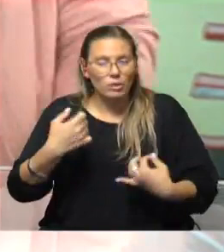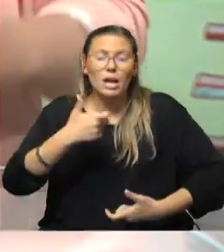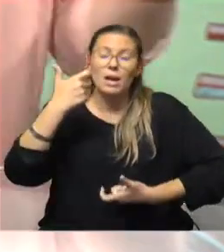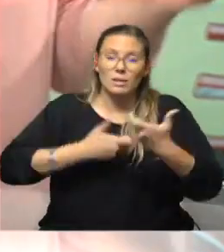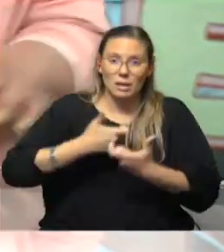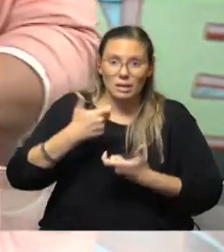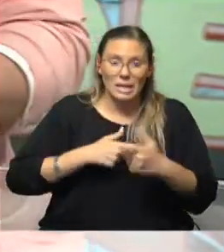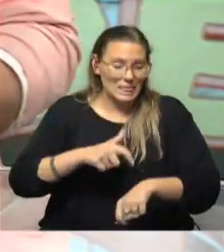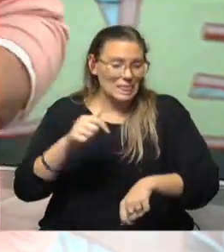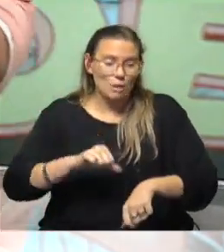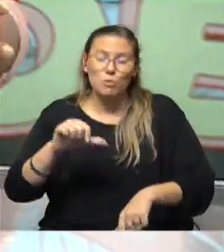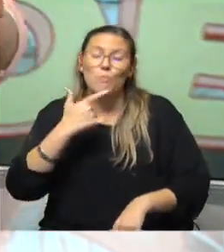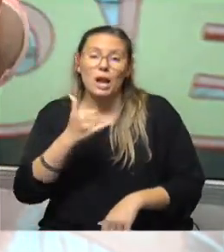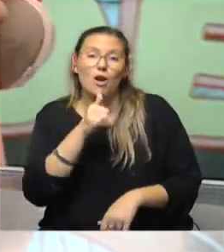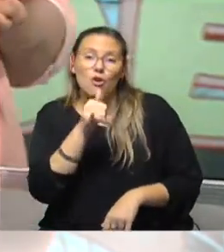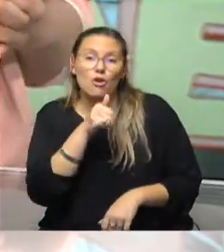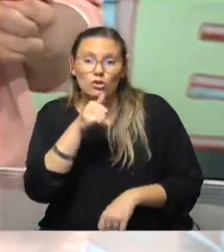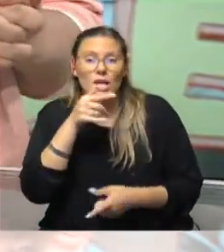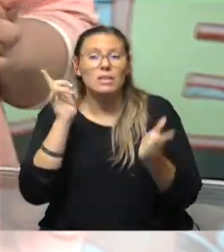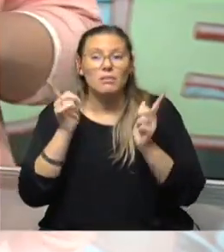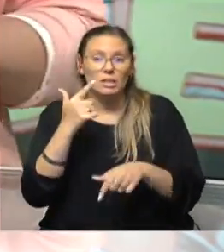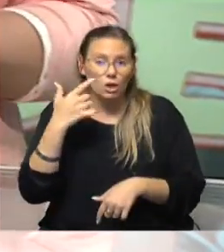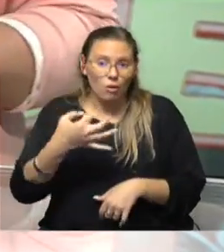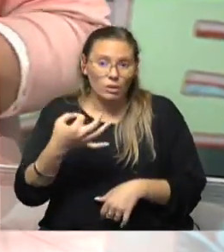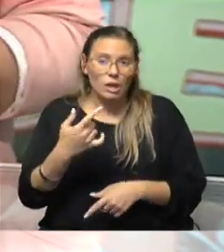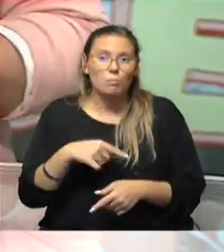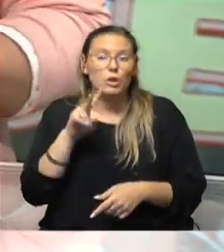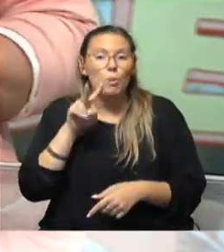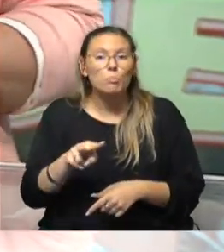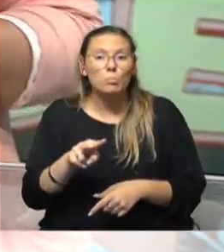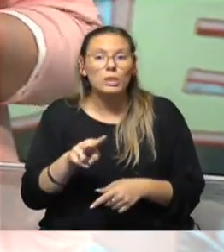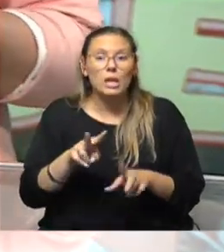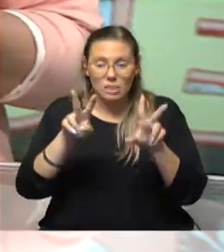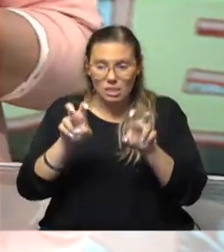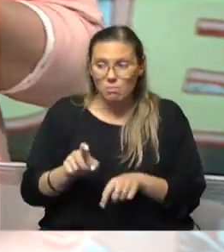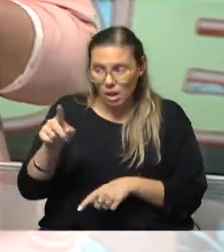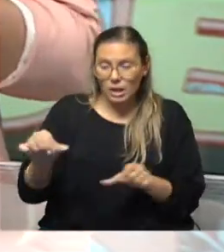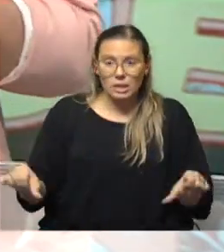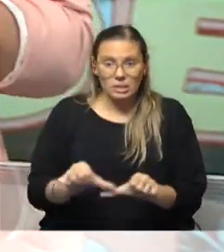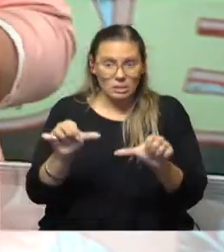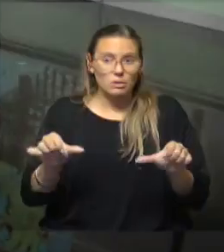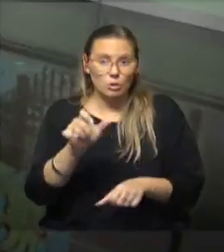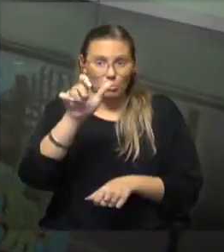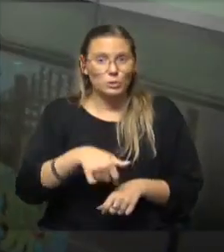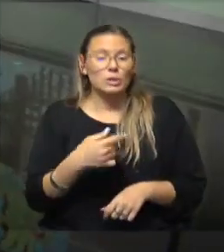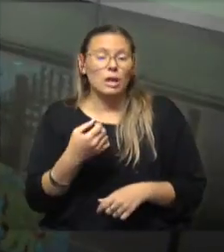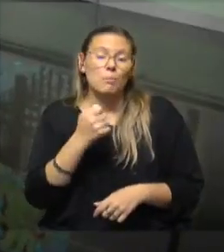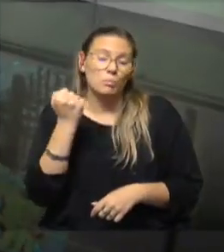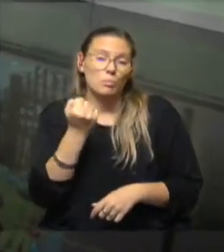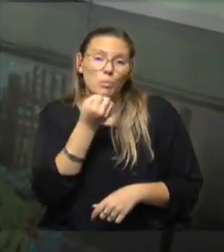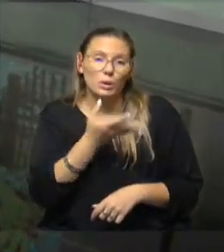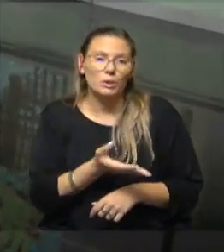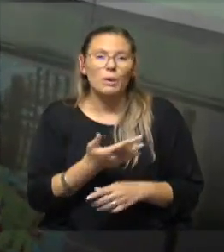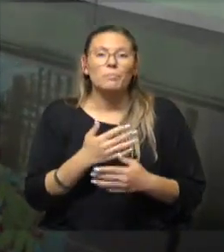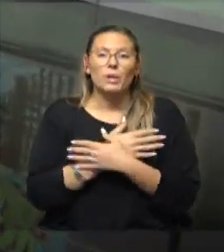No alcanza el tiempo para contar todo lo divertido que es. Pero bueno, revisen, miren todos los contenidos que ha hecho Esteban, que vale la pena. Muchas gracias. Divino, un